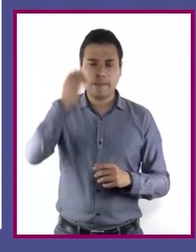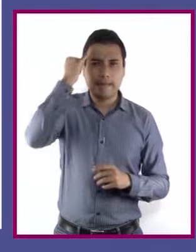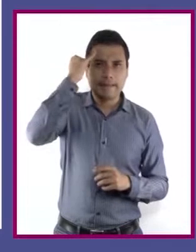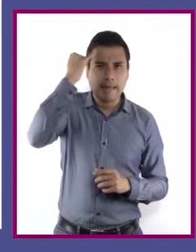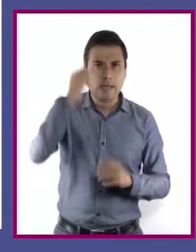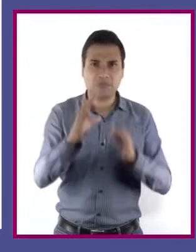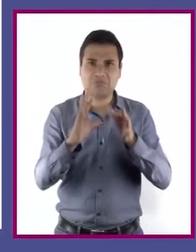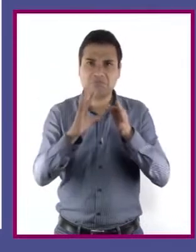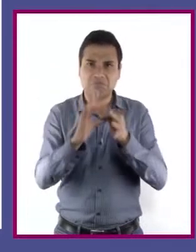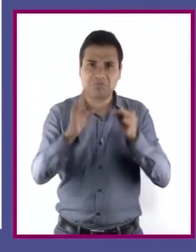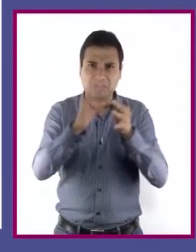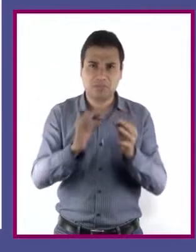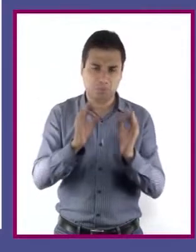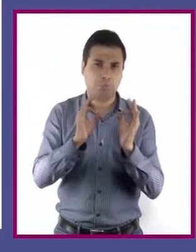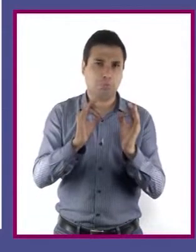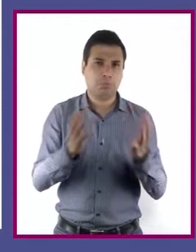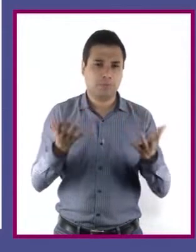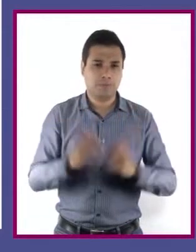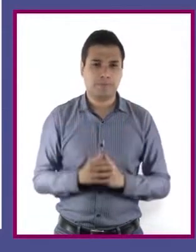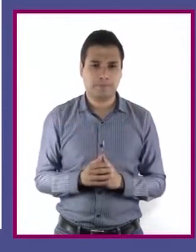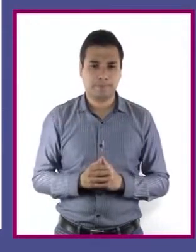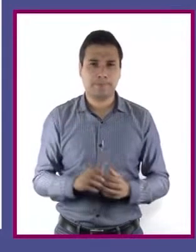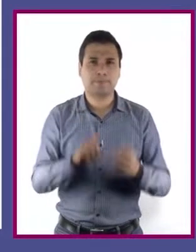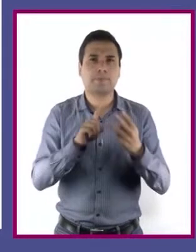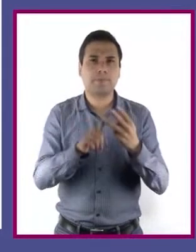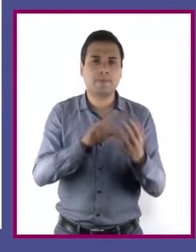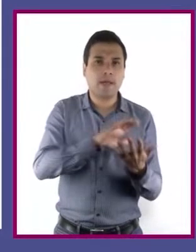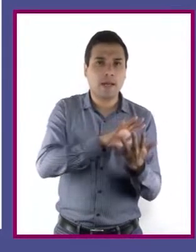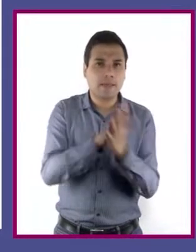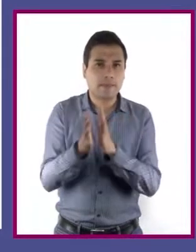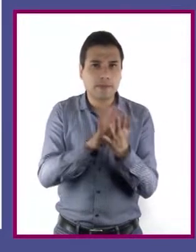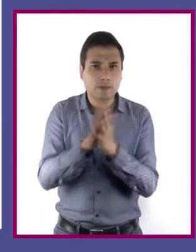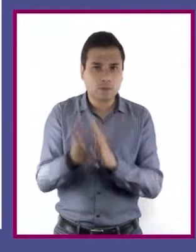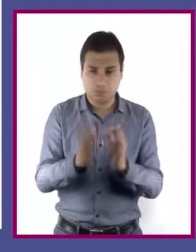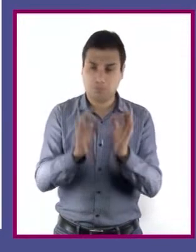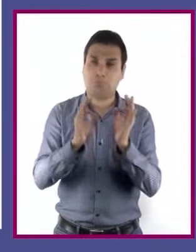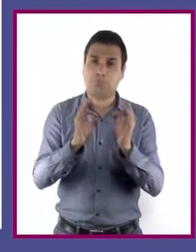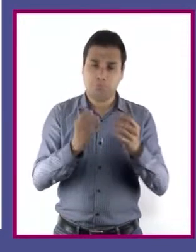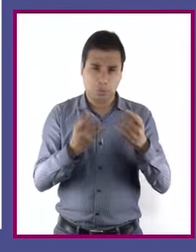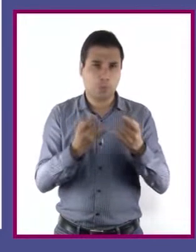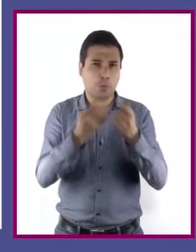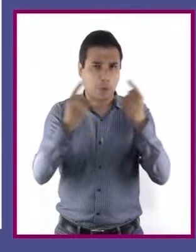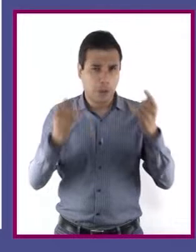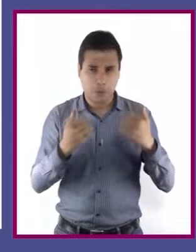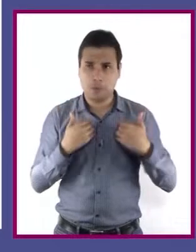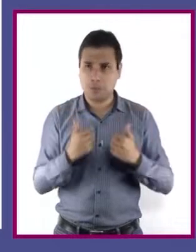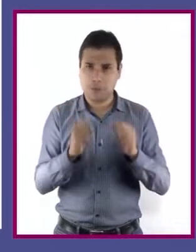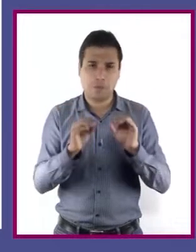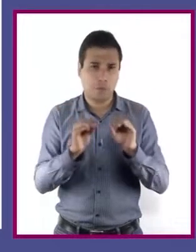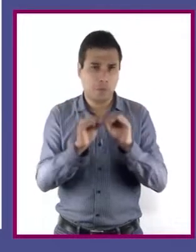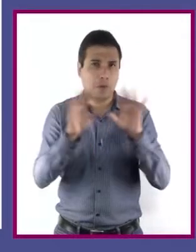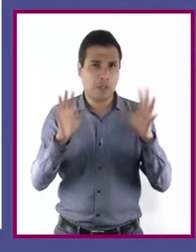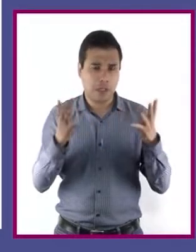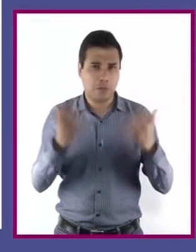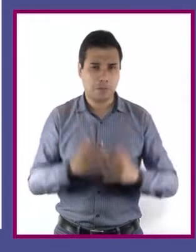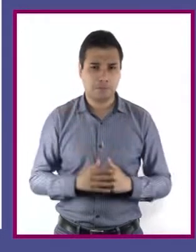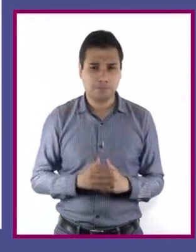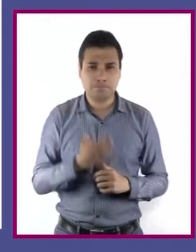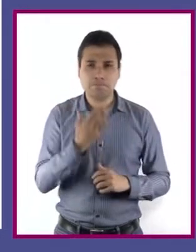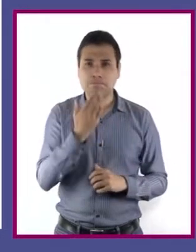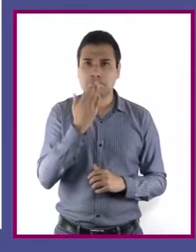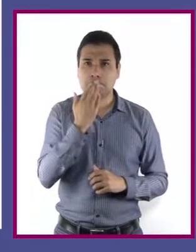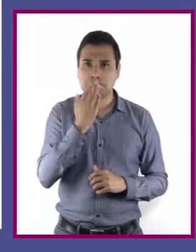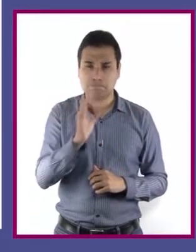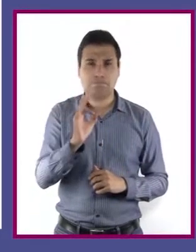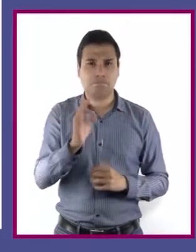de la representación. La adaptación del texto estuvo muy bien, se comprendió la historia con claridad, mantuvo en mayor parte la atención